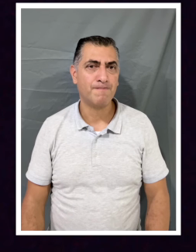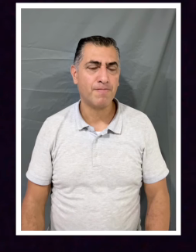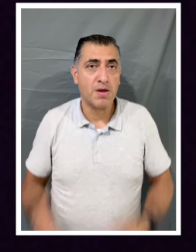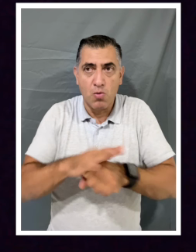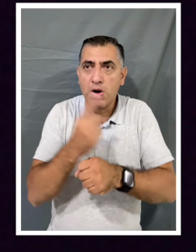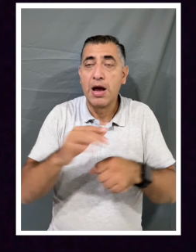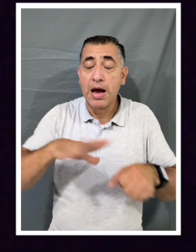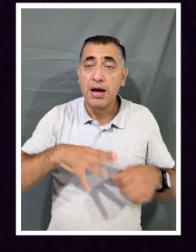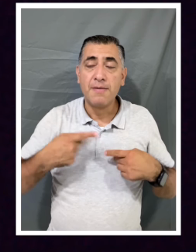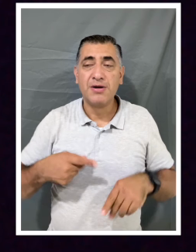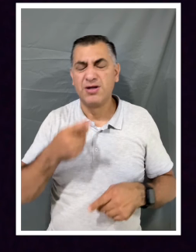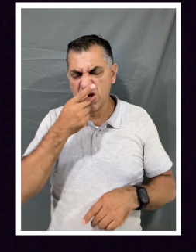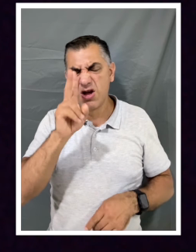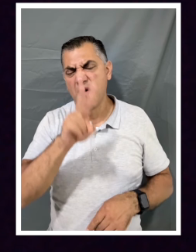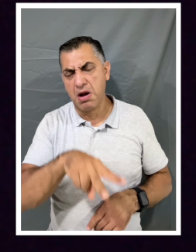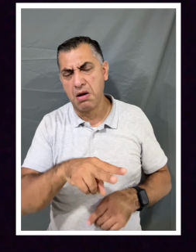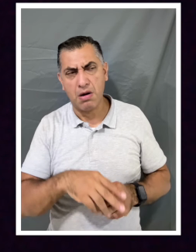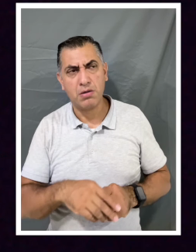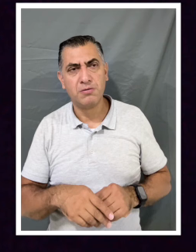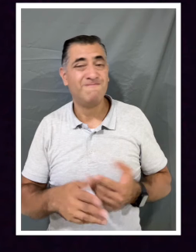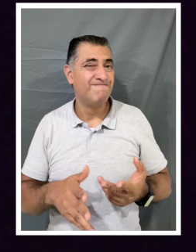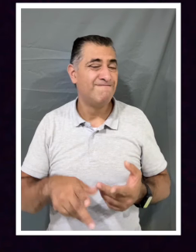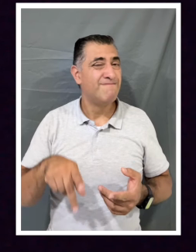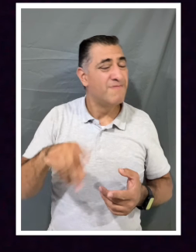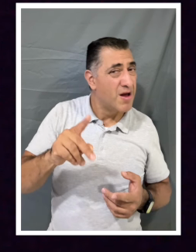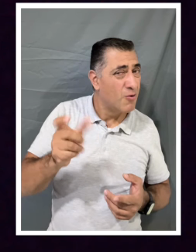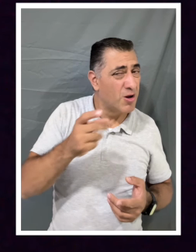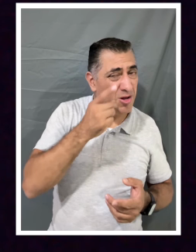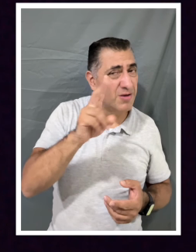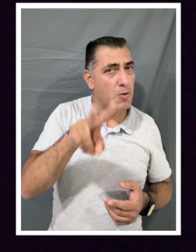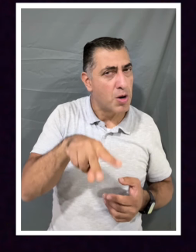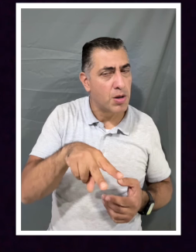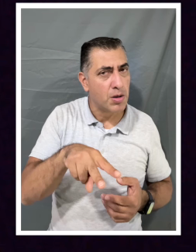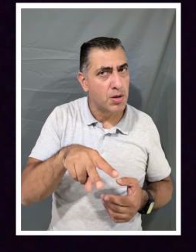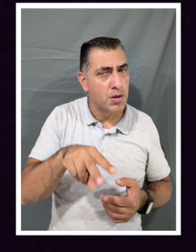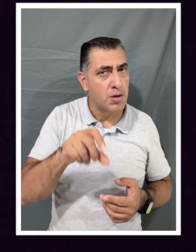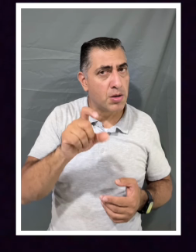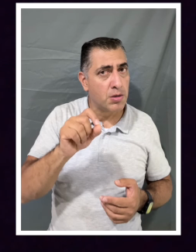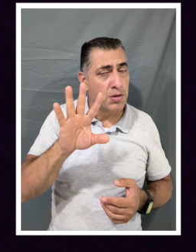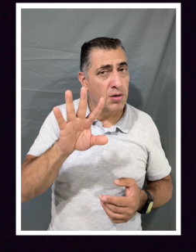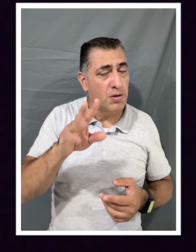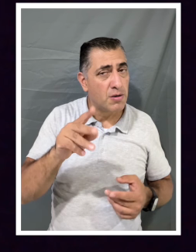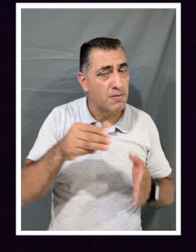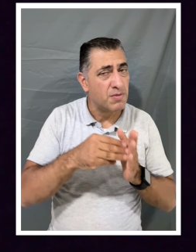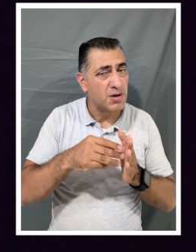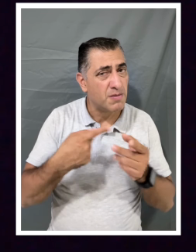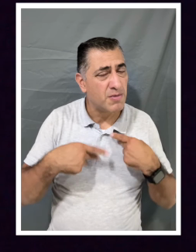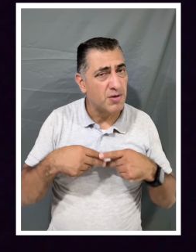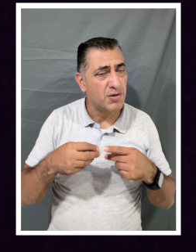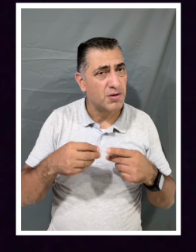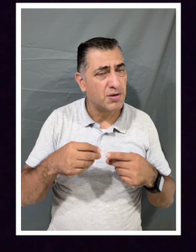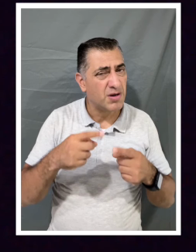Porque algunos dic no es que es la verdad sí pero cuando empiezas a contar la verdad a 35,000 personas en los